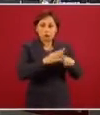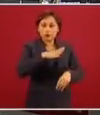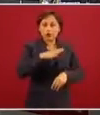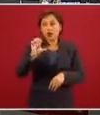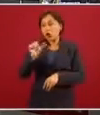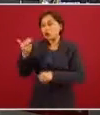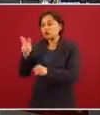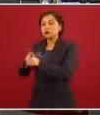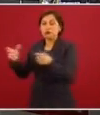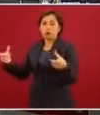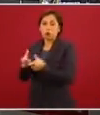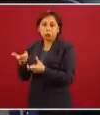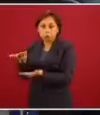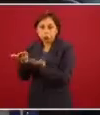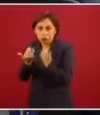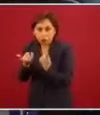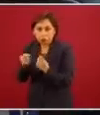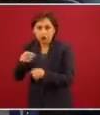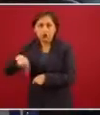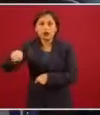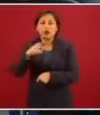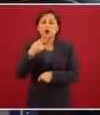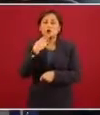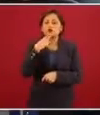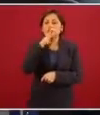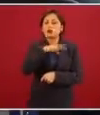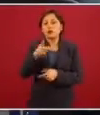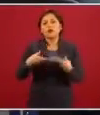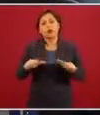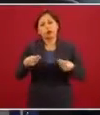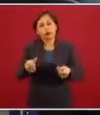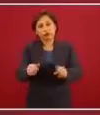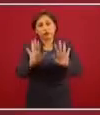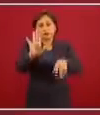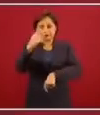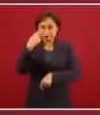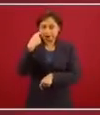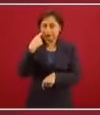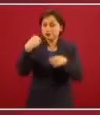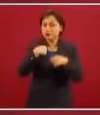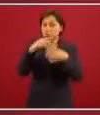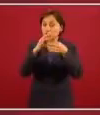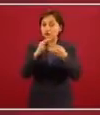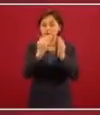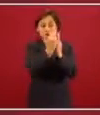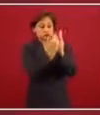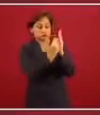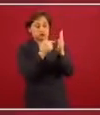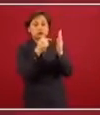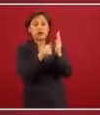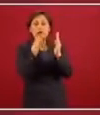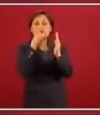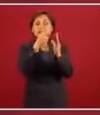voy a poner una para todos los que deben atender. justo. La guía detalla con toda precisión quién debe usar cada equipo de acuerdo